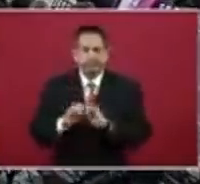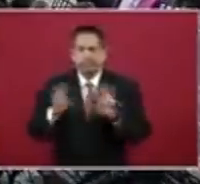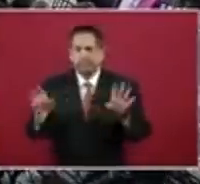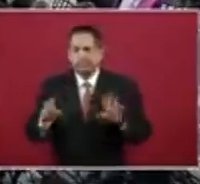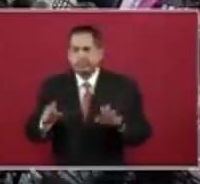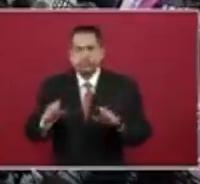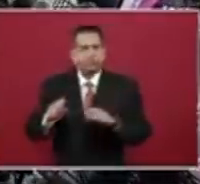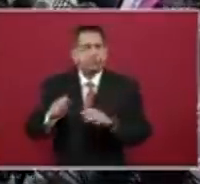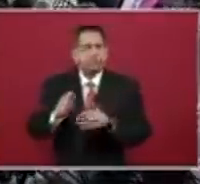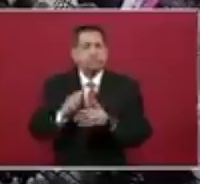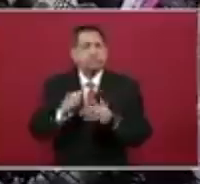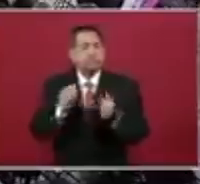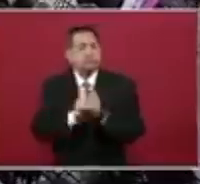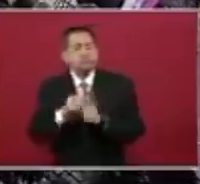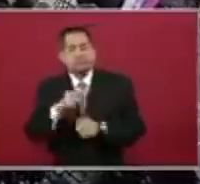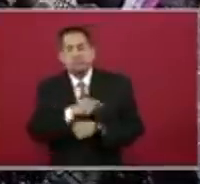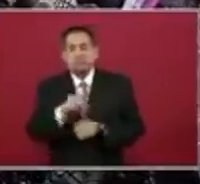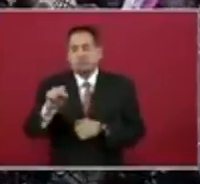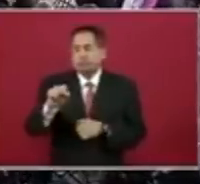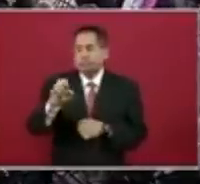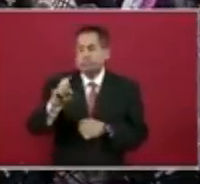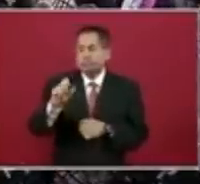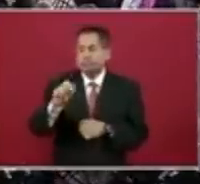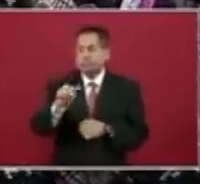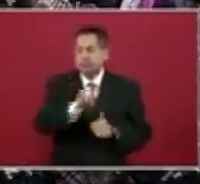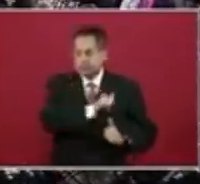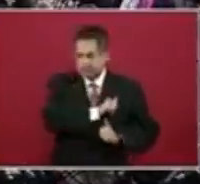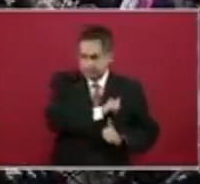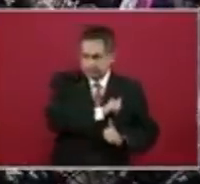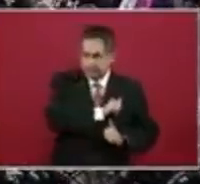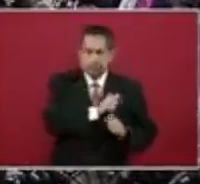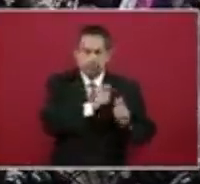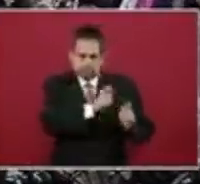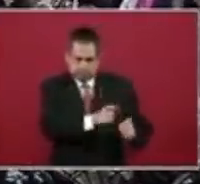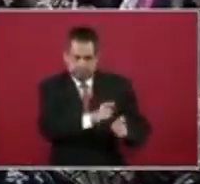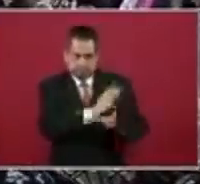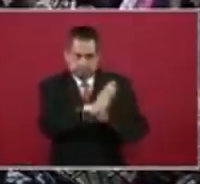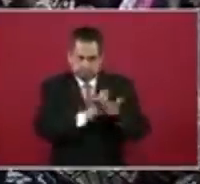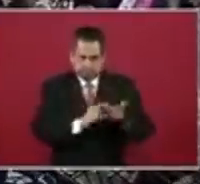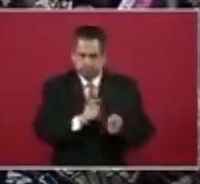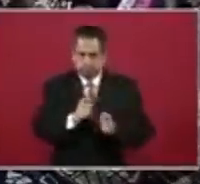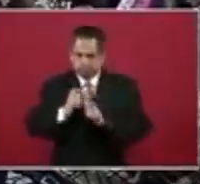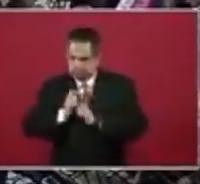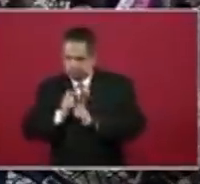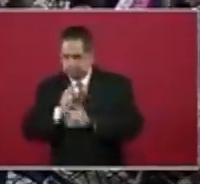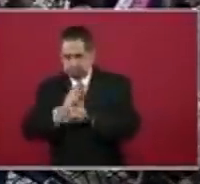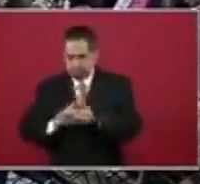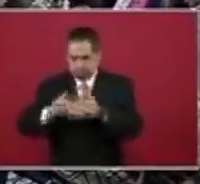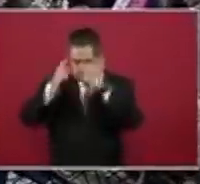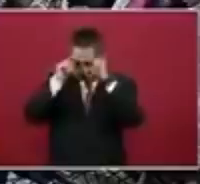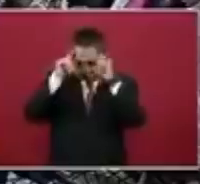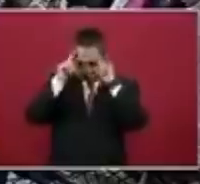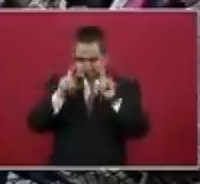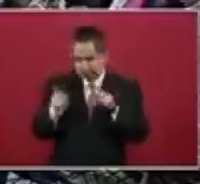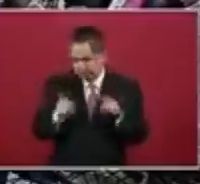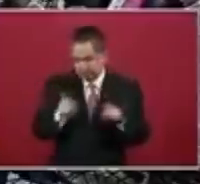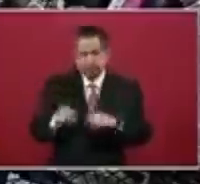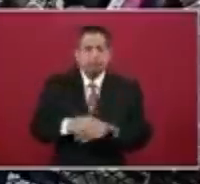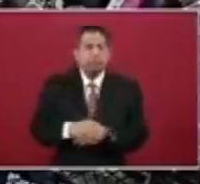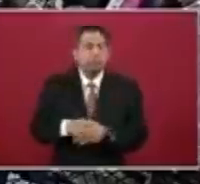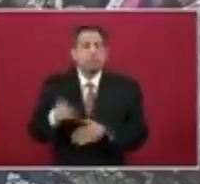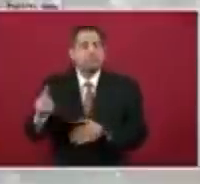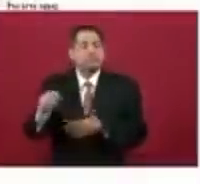tarea entre la Secretaría de la Defensa y la Secretaría de Marina. En el Tuxpan Azcapotzalco,